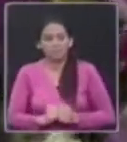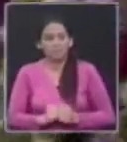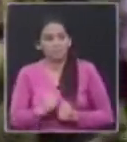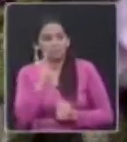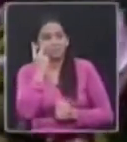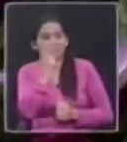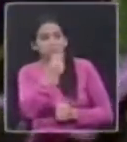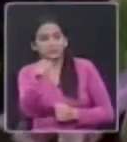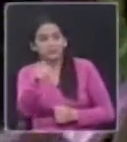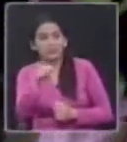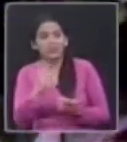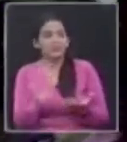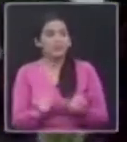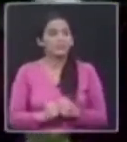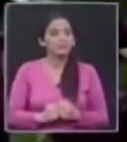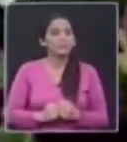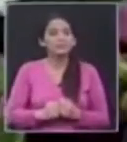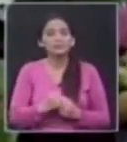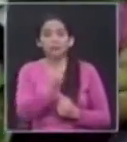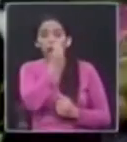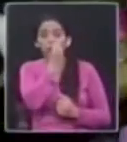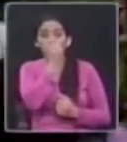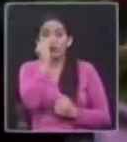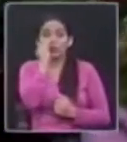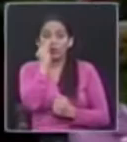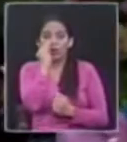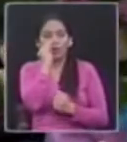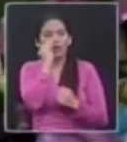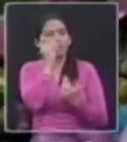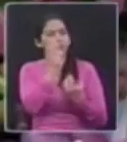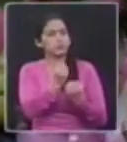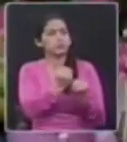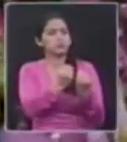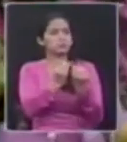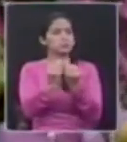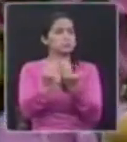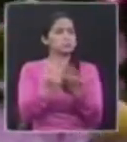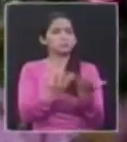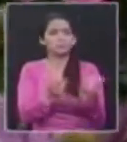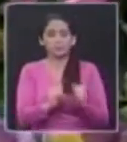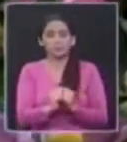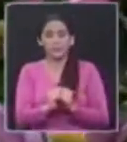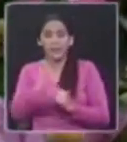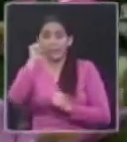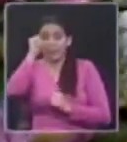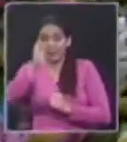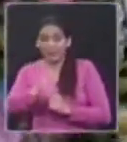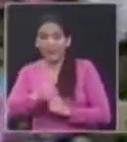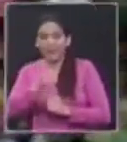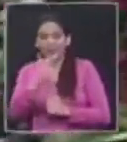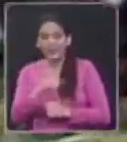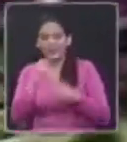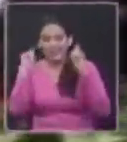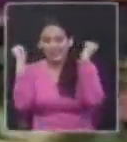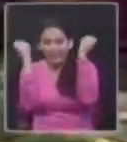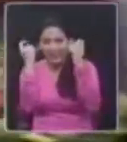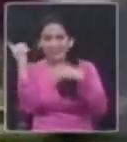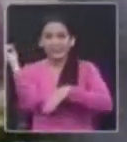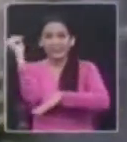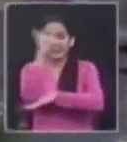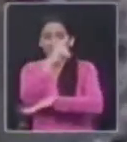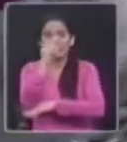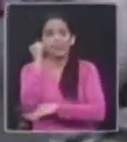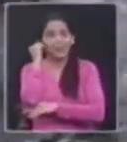ver, tenemos una amplia variedad de flores, solo para mañana Día de la Mujer, y tenemos para todos gustos